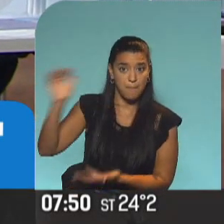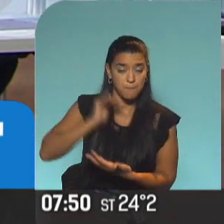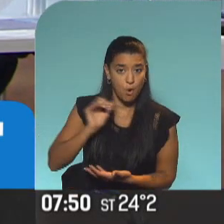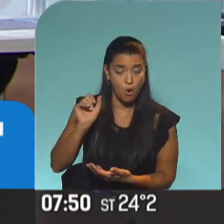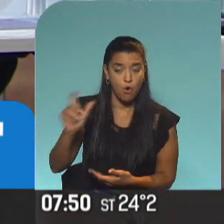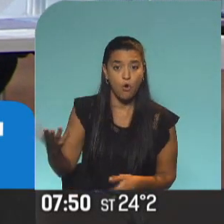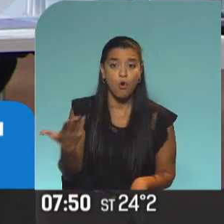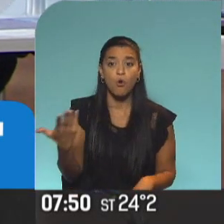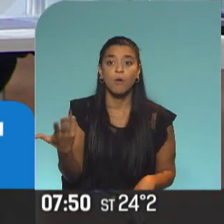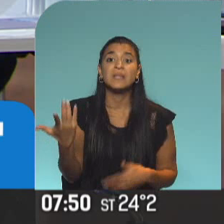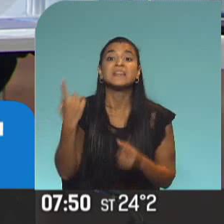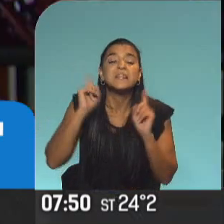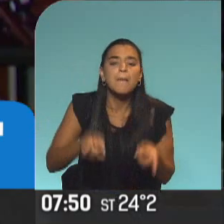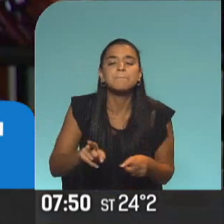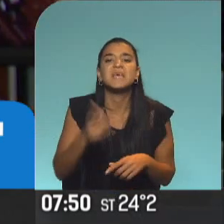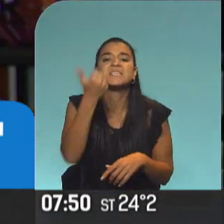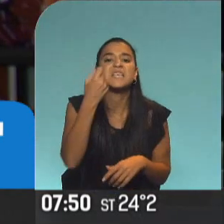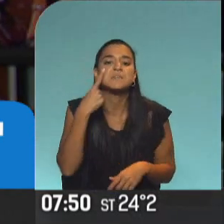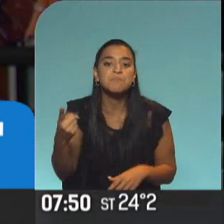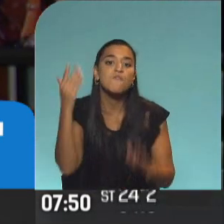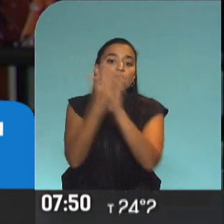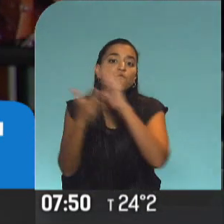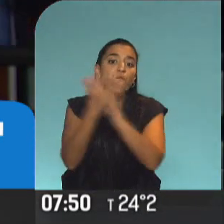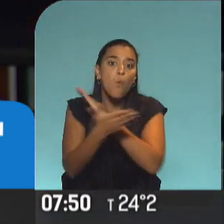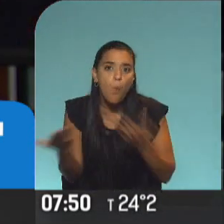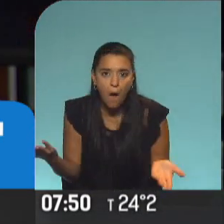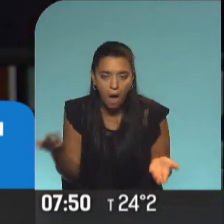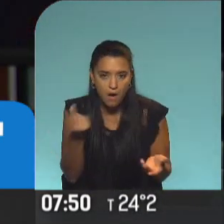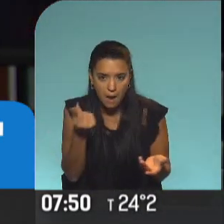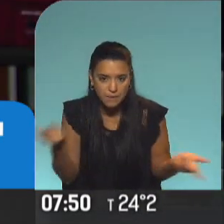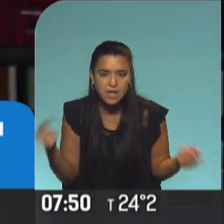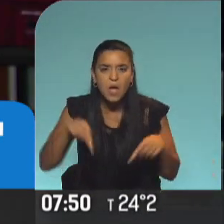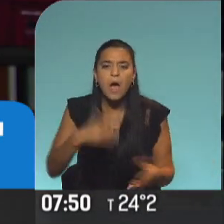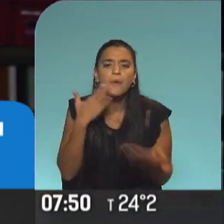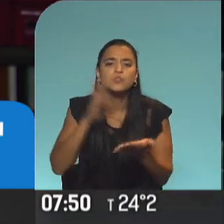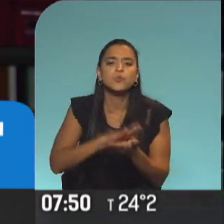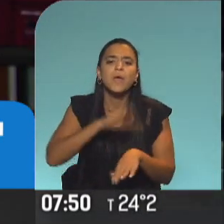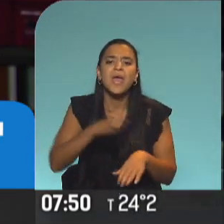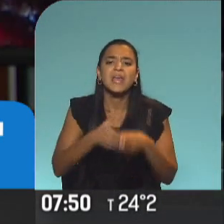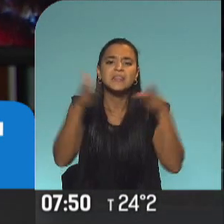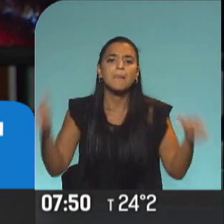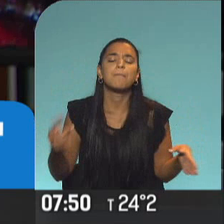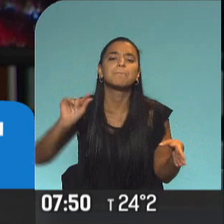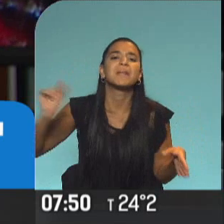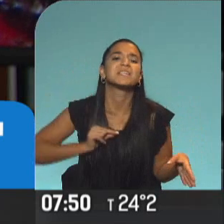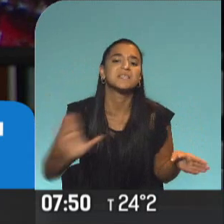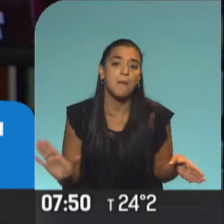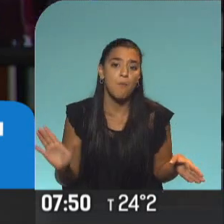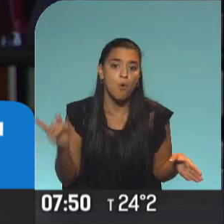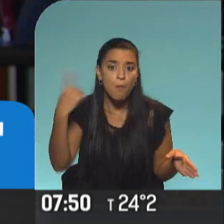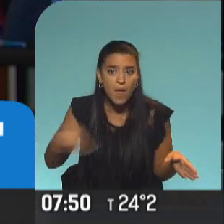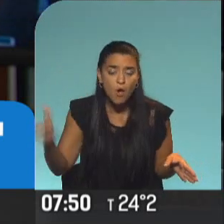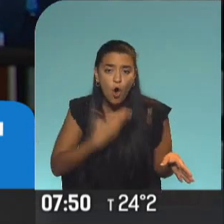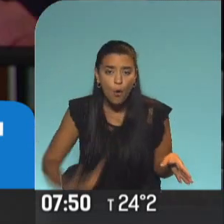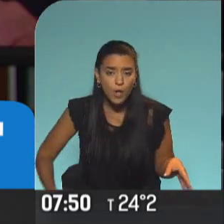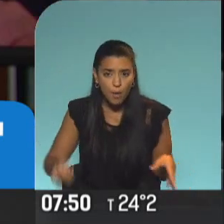del gobierno nacional, más otros 6.000 que se fugaron adicionalmente. Esto por hablar de la etapa donde estuvo vigente el préstamo. Pero el gobierno